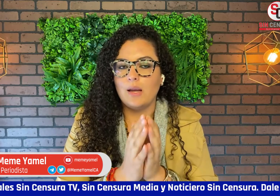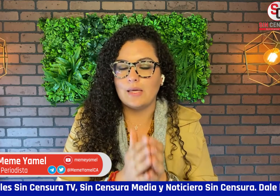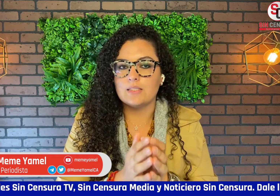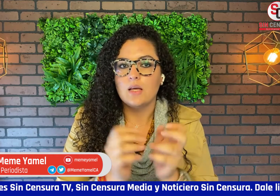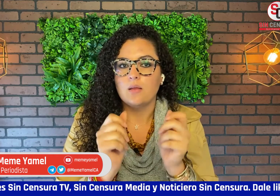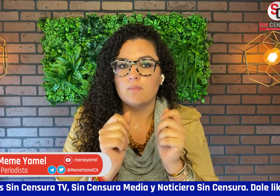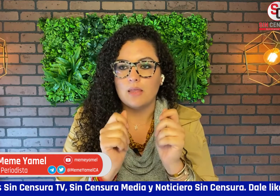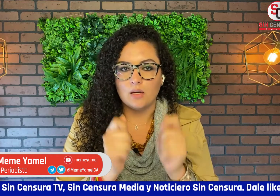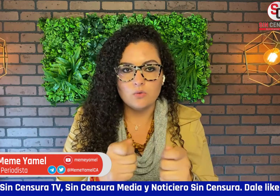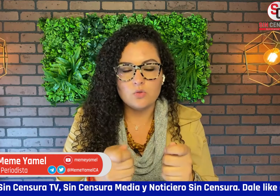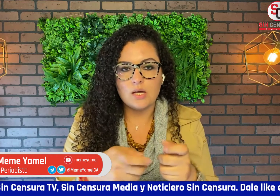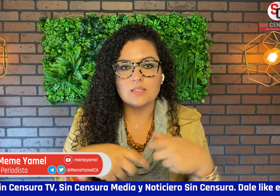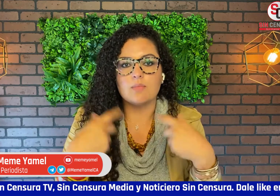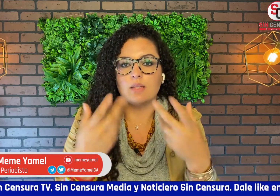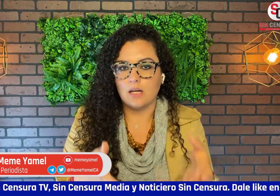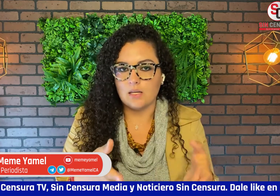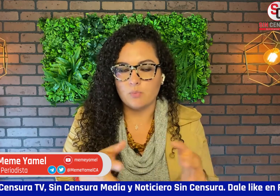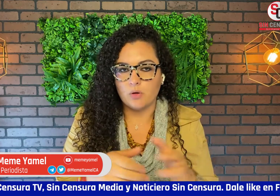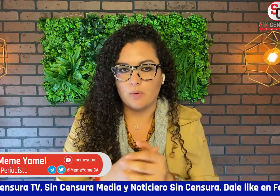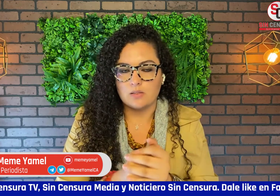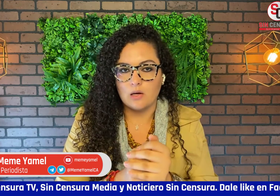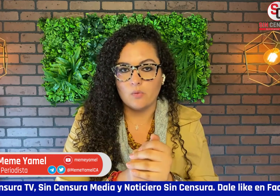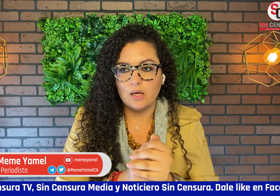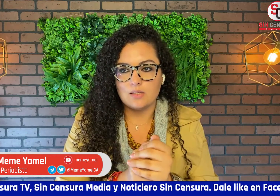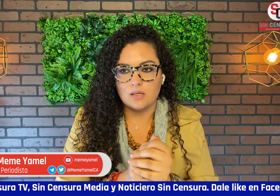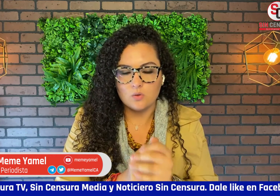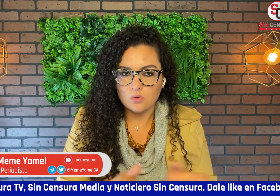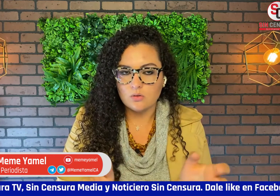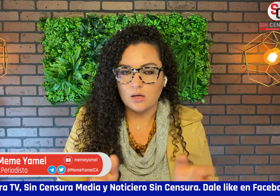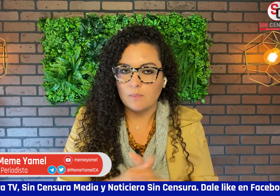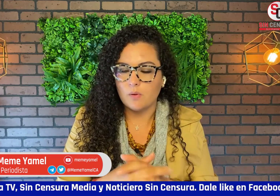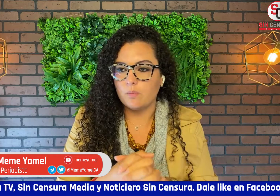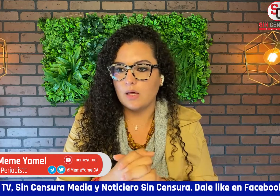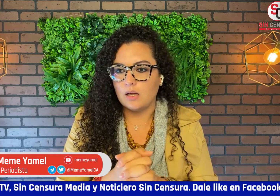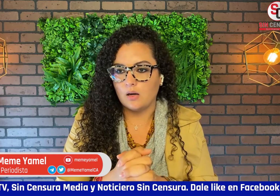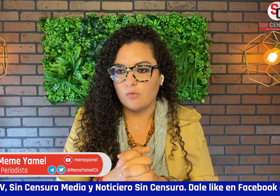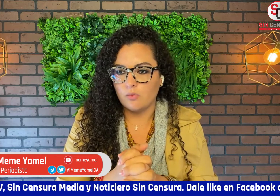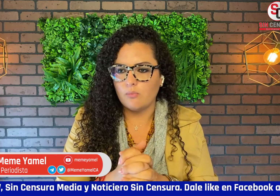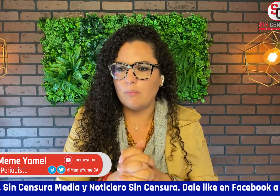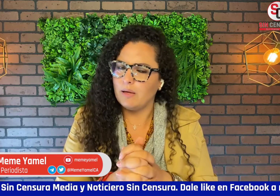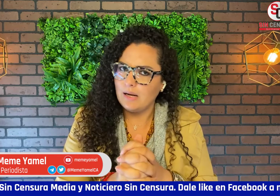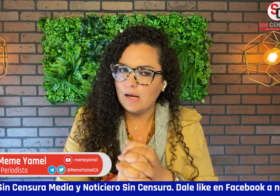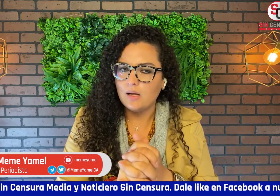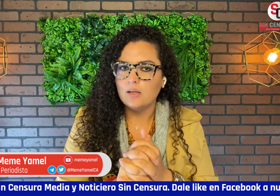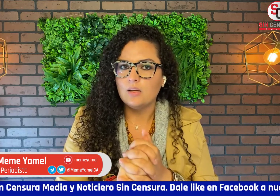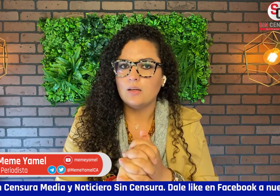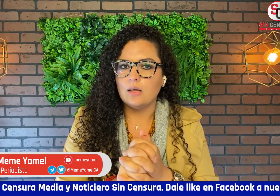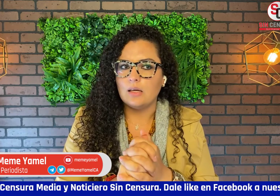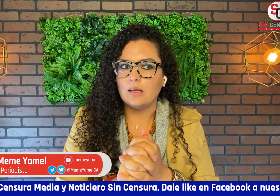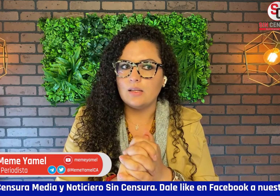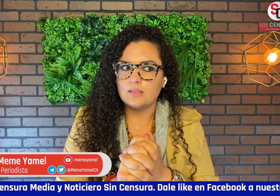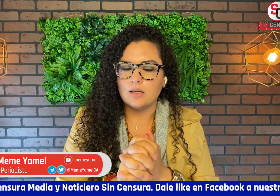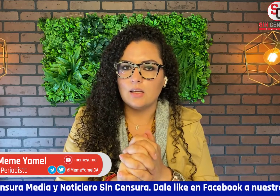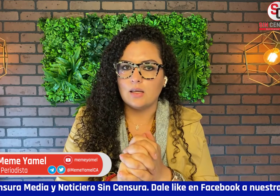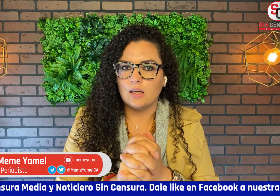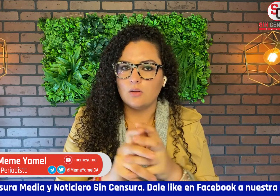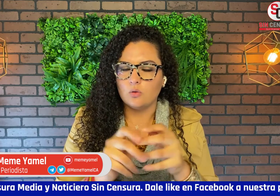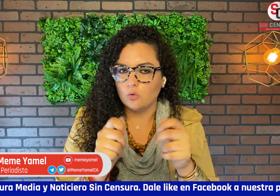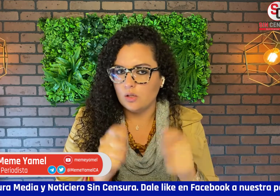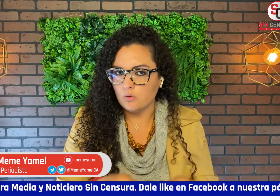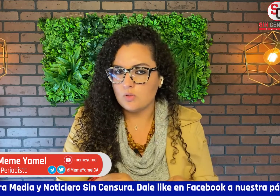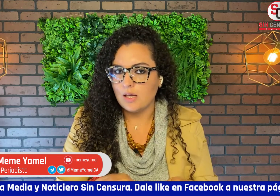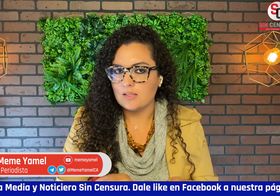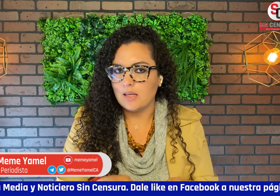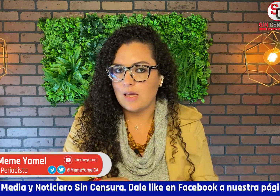cual es: me denuncias y me traes las pruebas, aunque según la propia reforma penal dice que